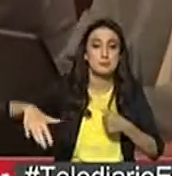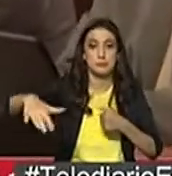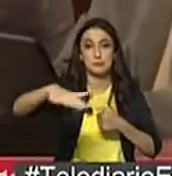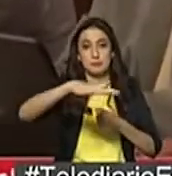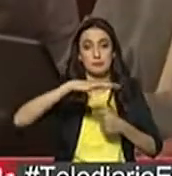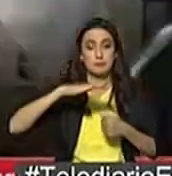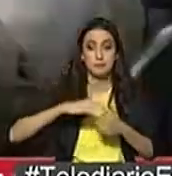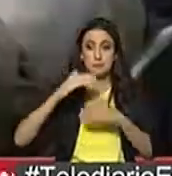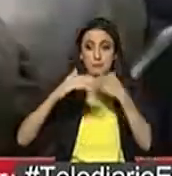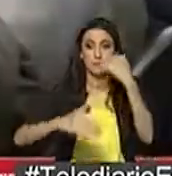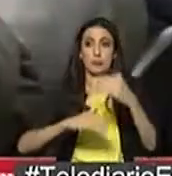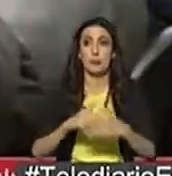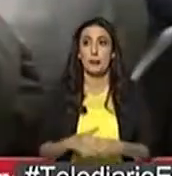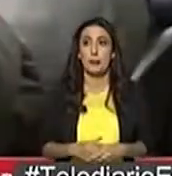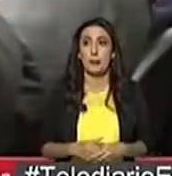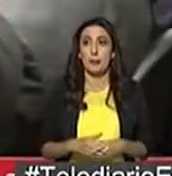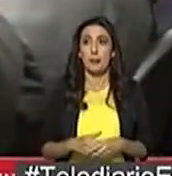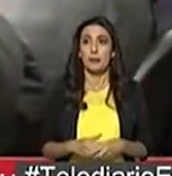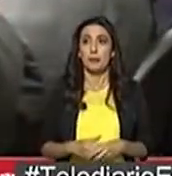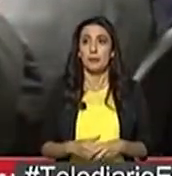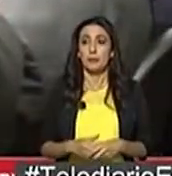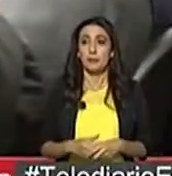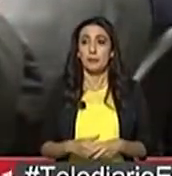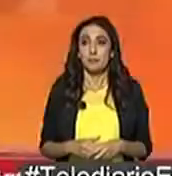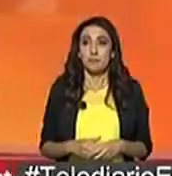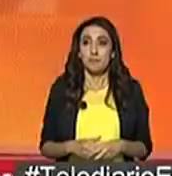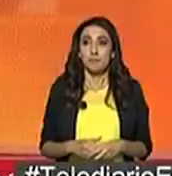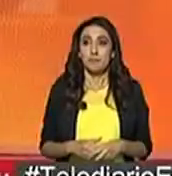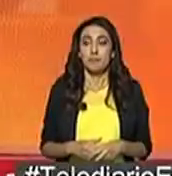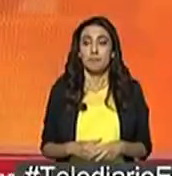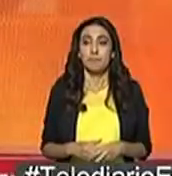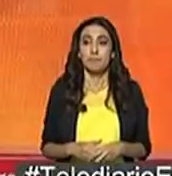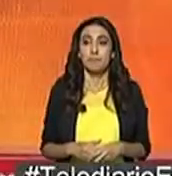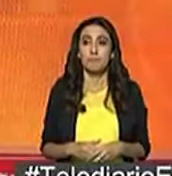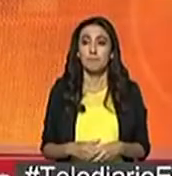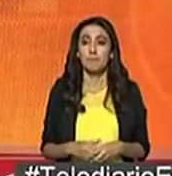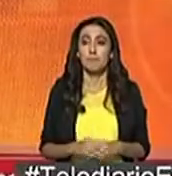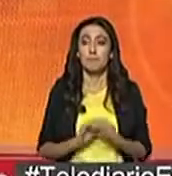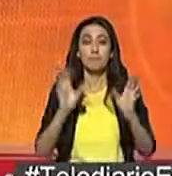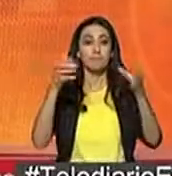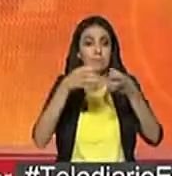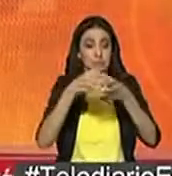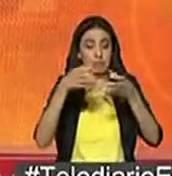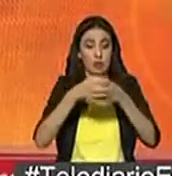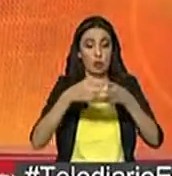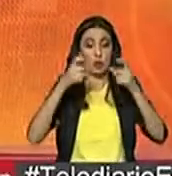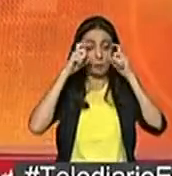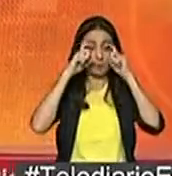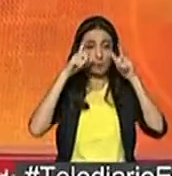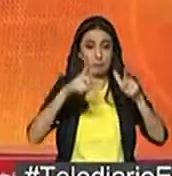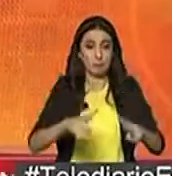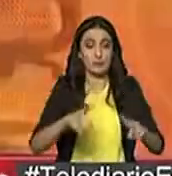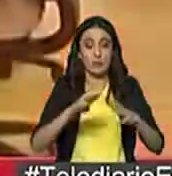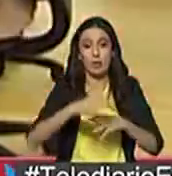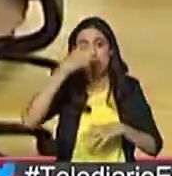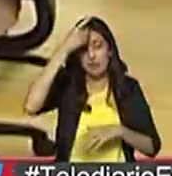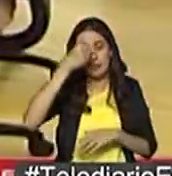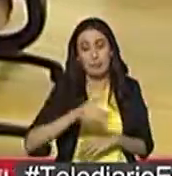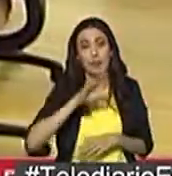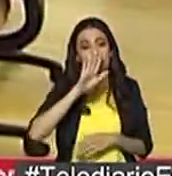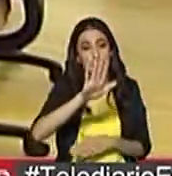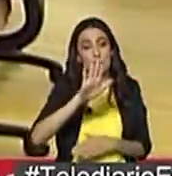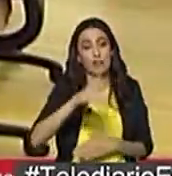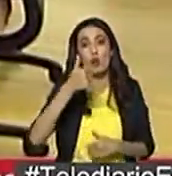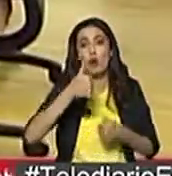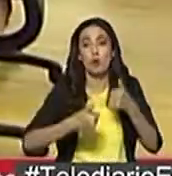los procesados. Olga Velasco, Medios Públicos. La Comisión de Fiscalización de la Asamblea Nacional decidió calificar y